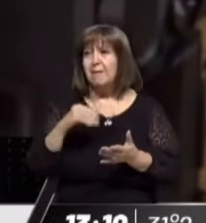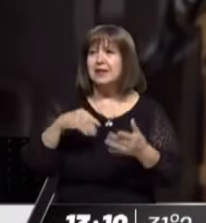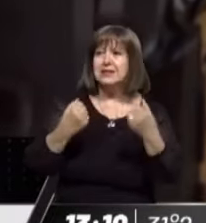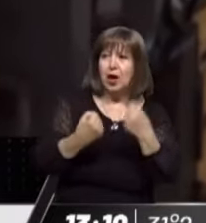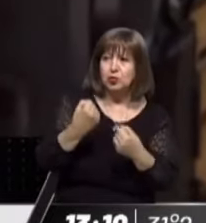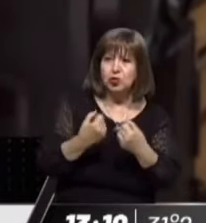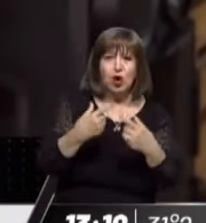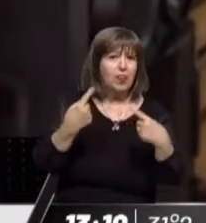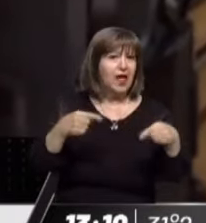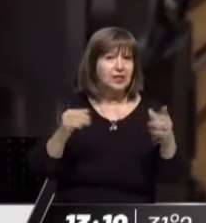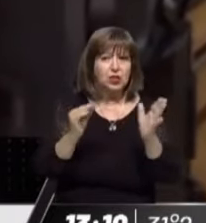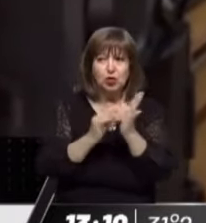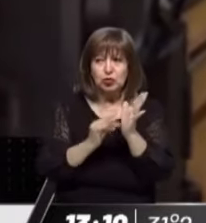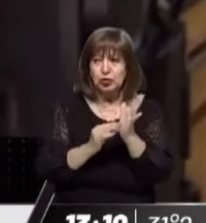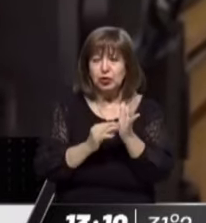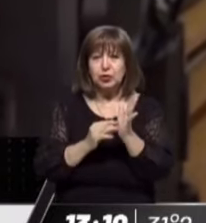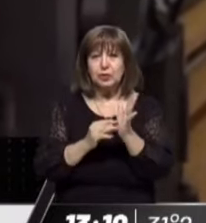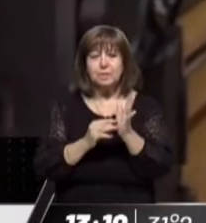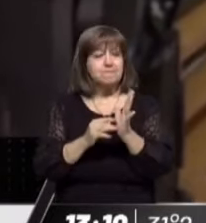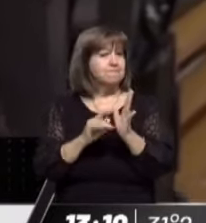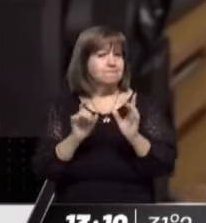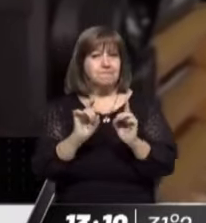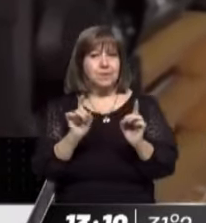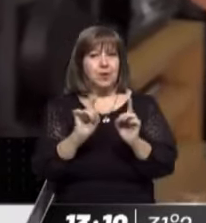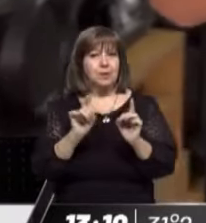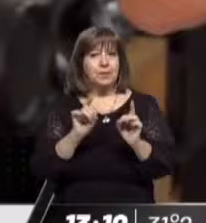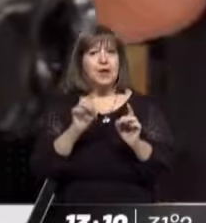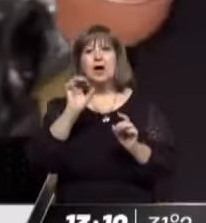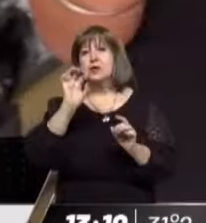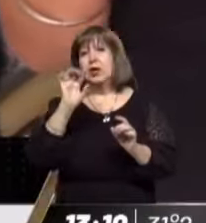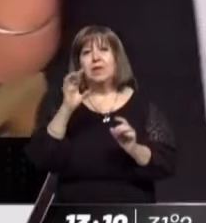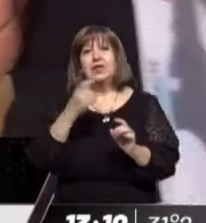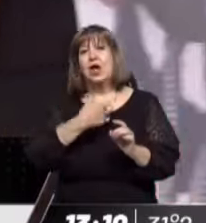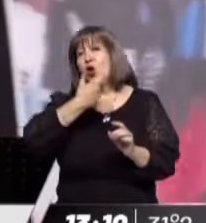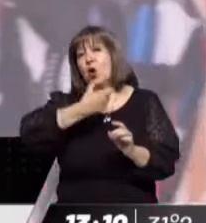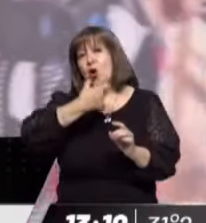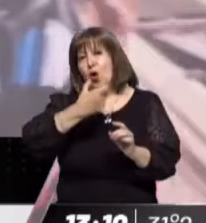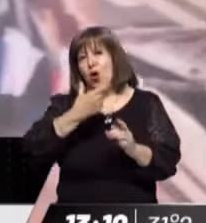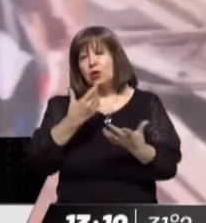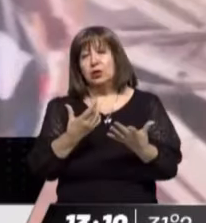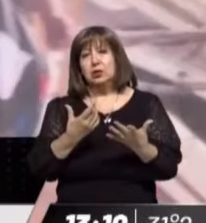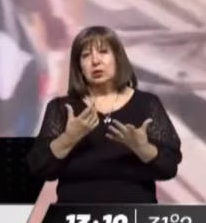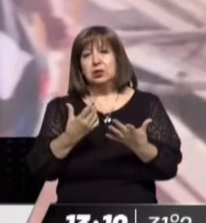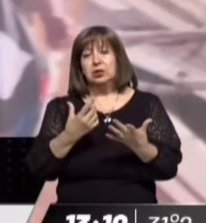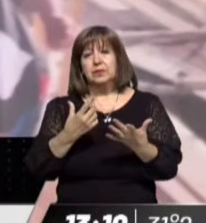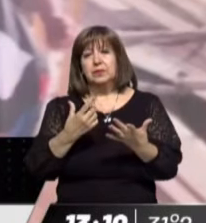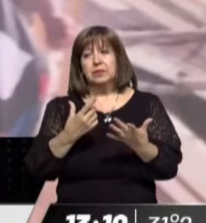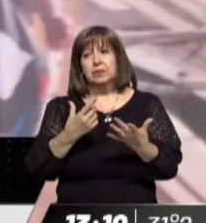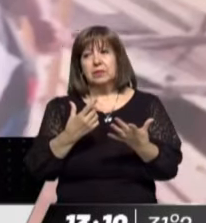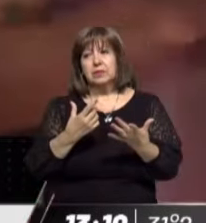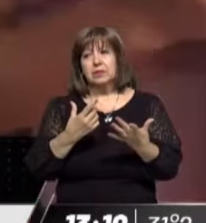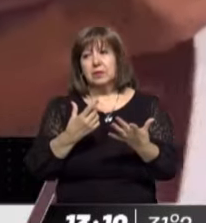sabe no de la EcoSport roja nada más y datos